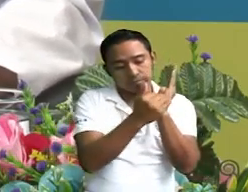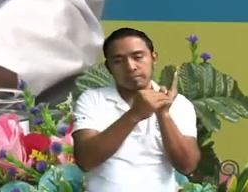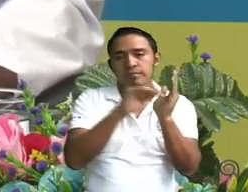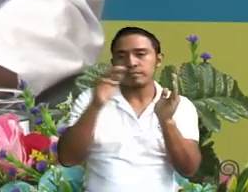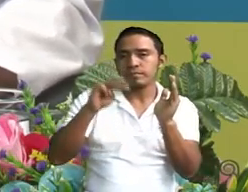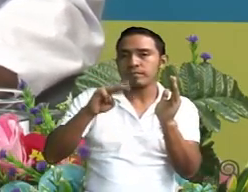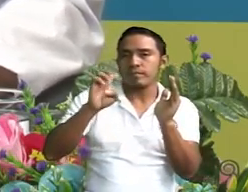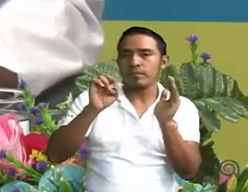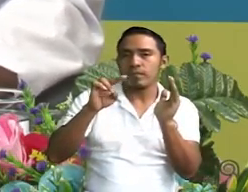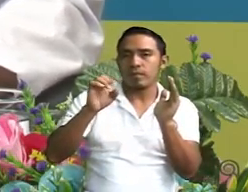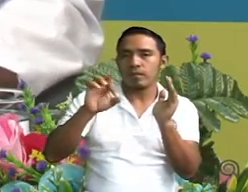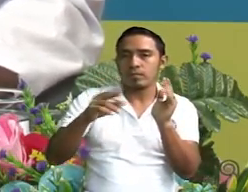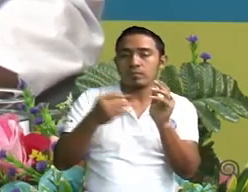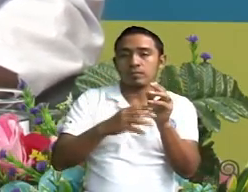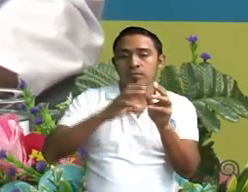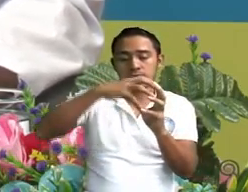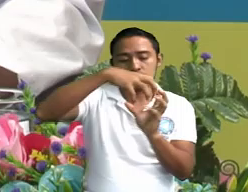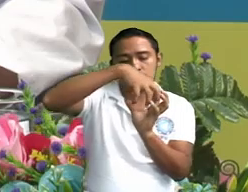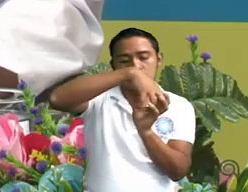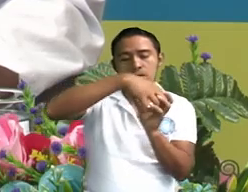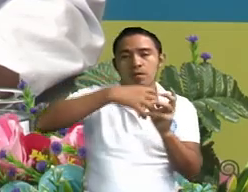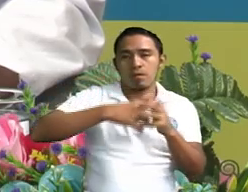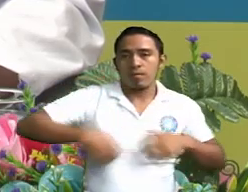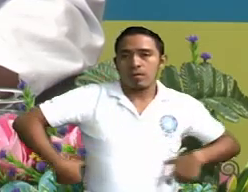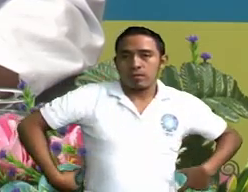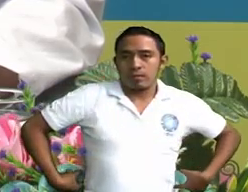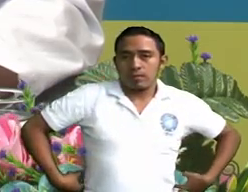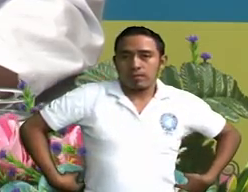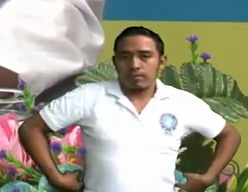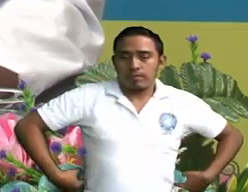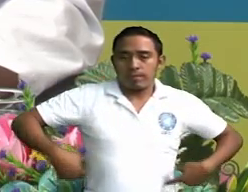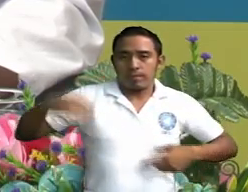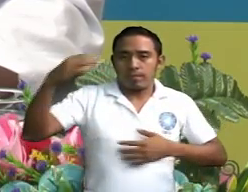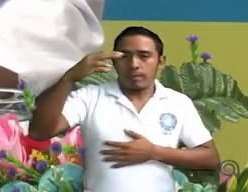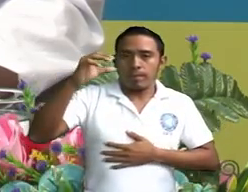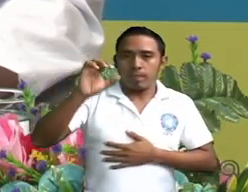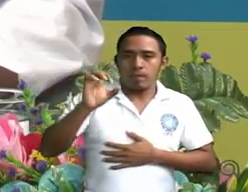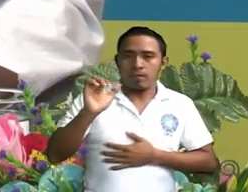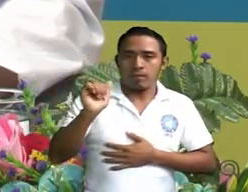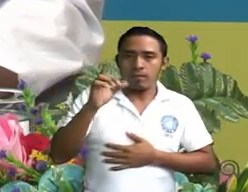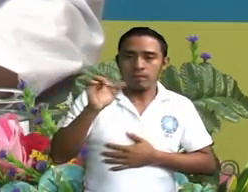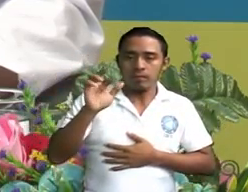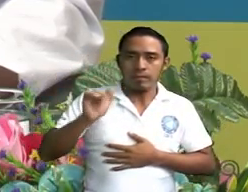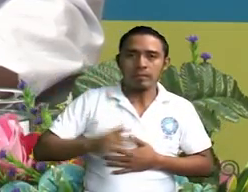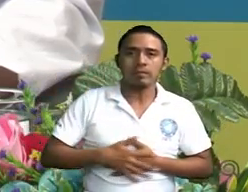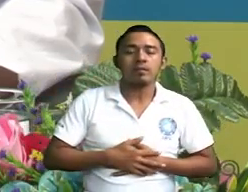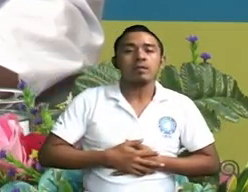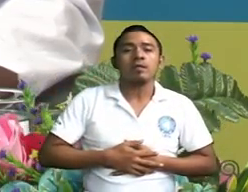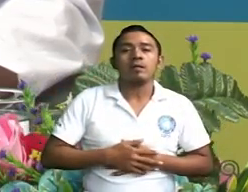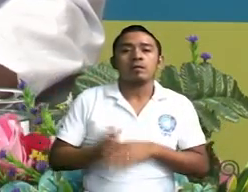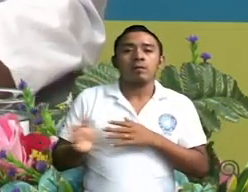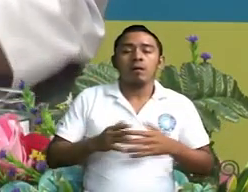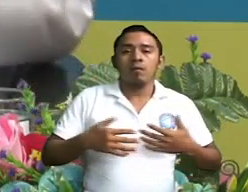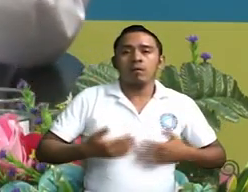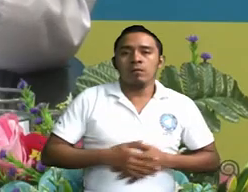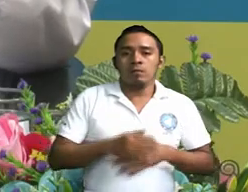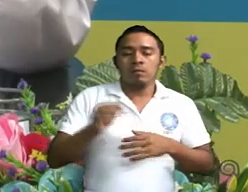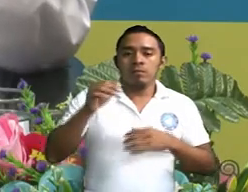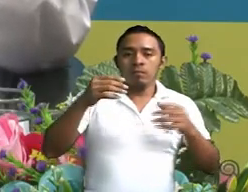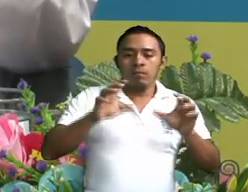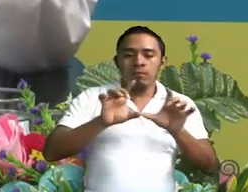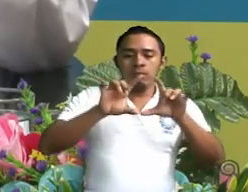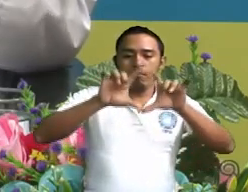parte femoral de lo que es la articulación de la cadera. Por otra parte tenemos que es la parte de la pelvis donde se articula,